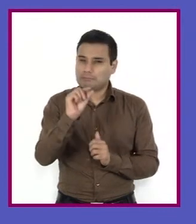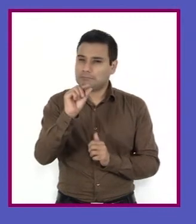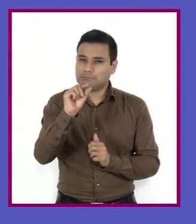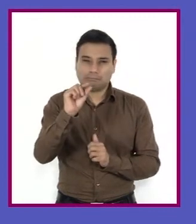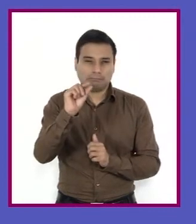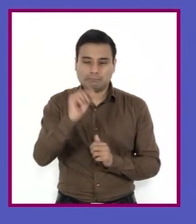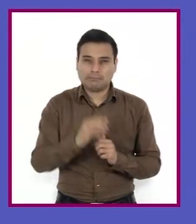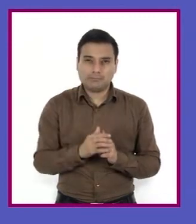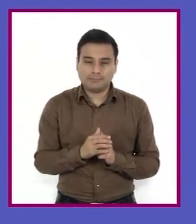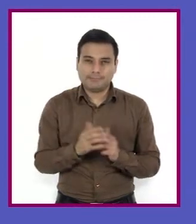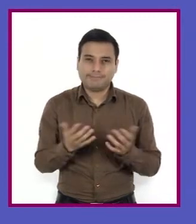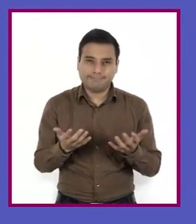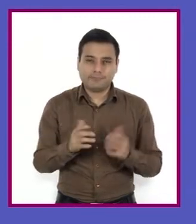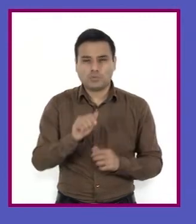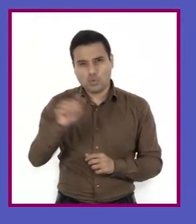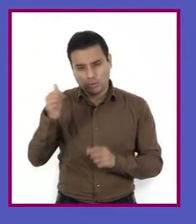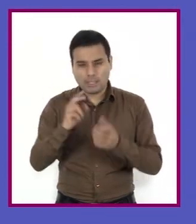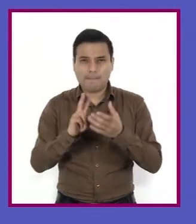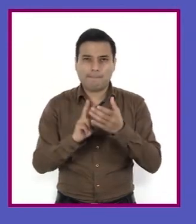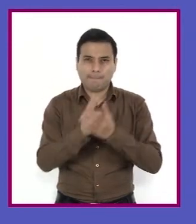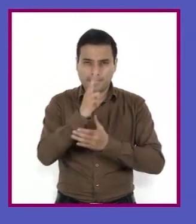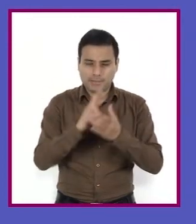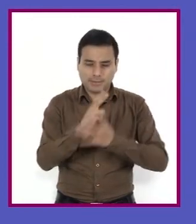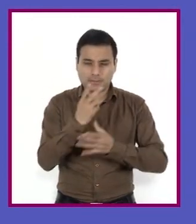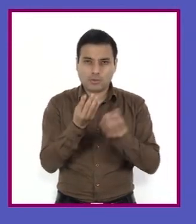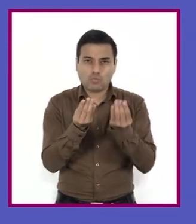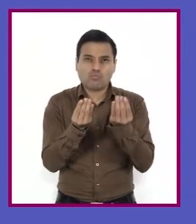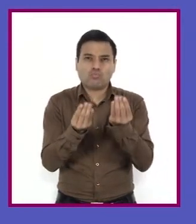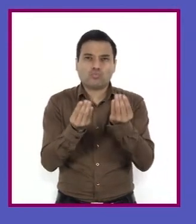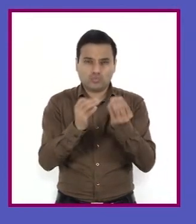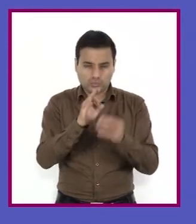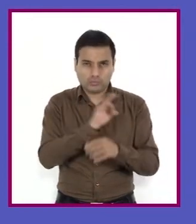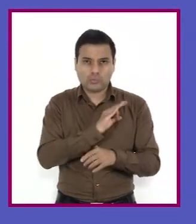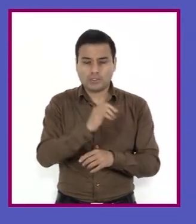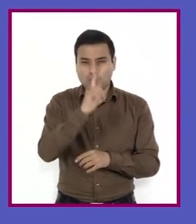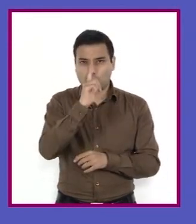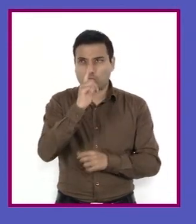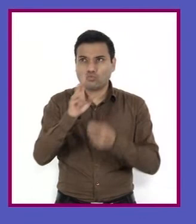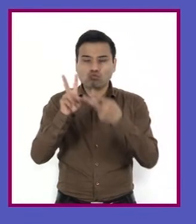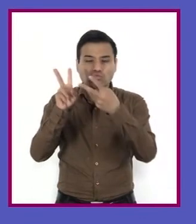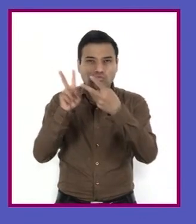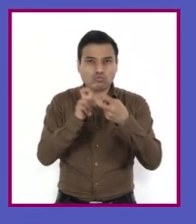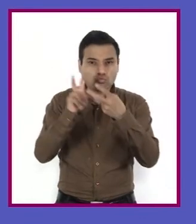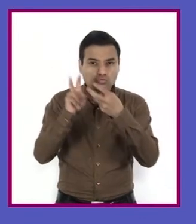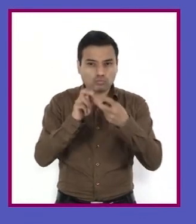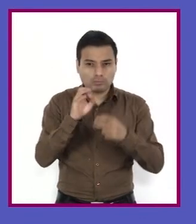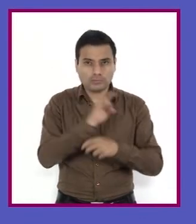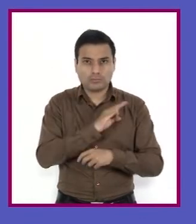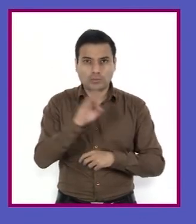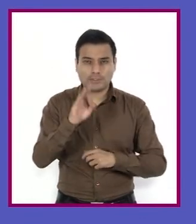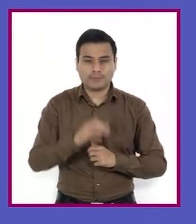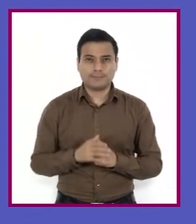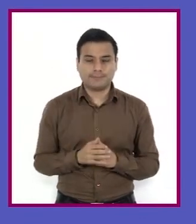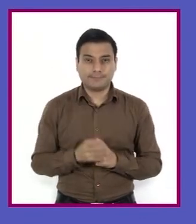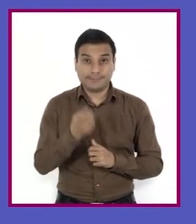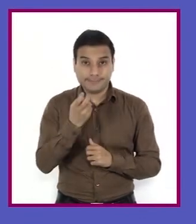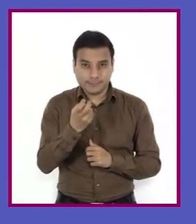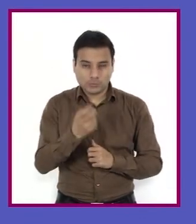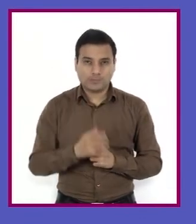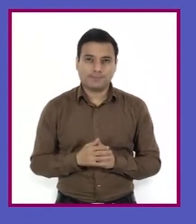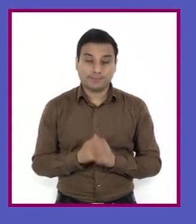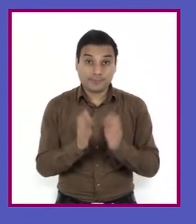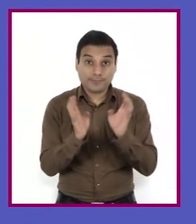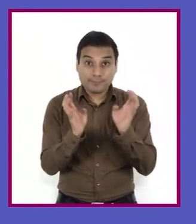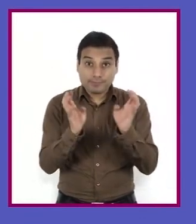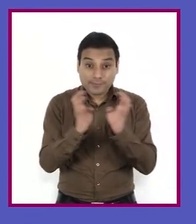fotosíntesis como las plantas con hojas corrientes porque no disponen de paneles solares, planos capaces de captar